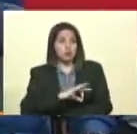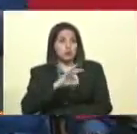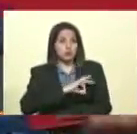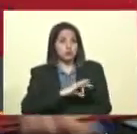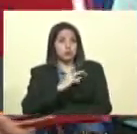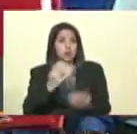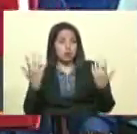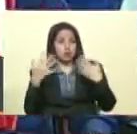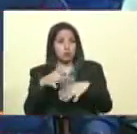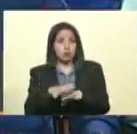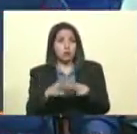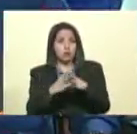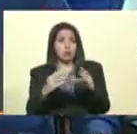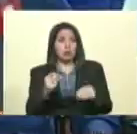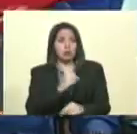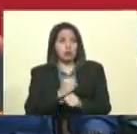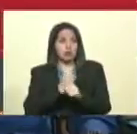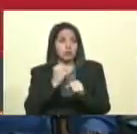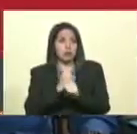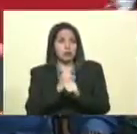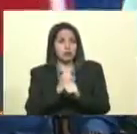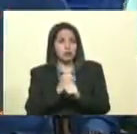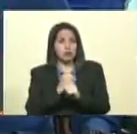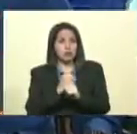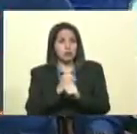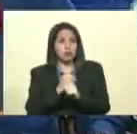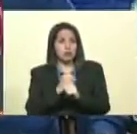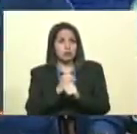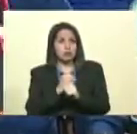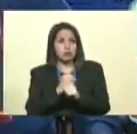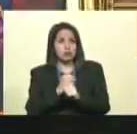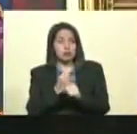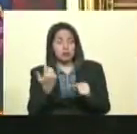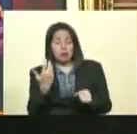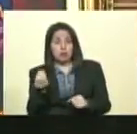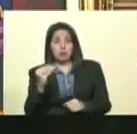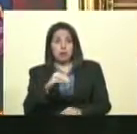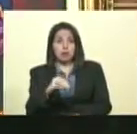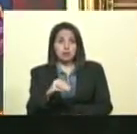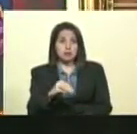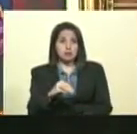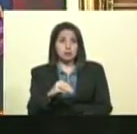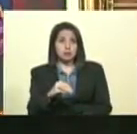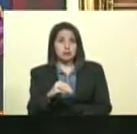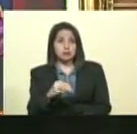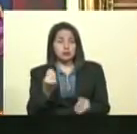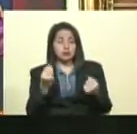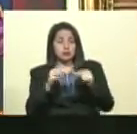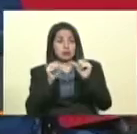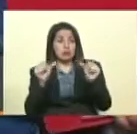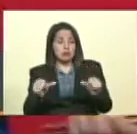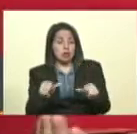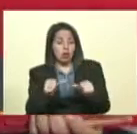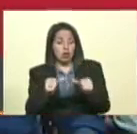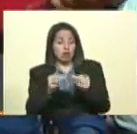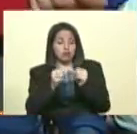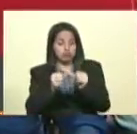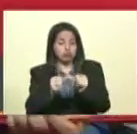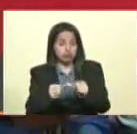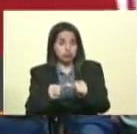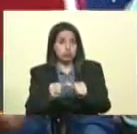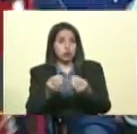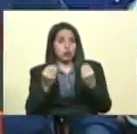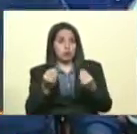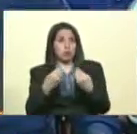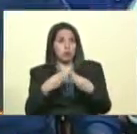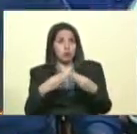incluir a todos los trabajadores que estaban excluidos, y además de eso, en consolidar el Sistema Único Nacional de Salud y en